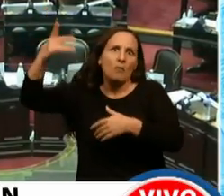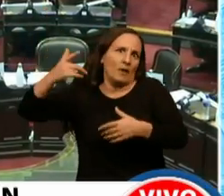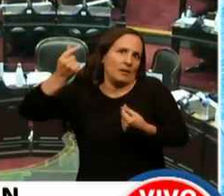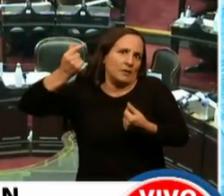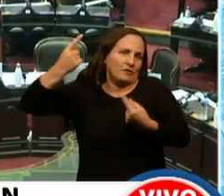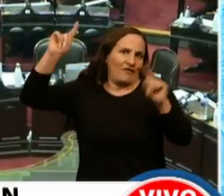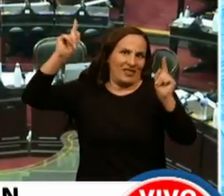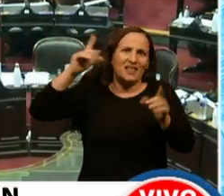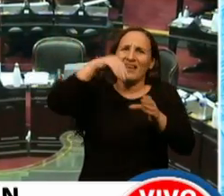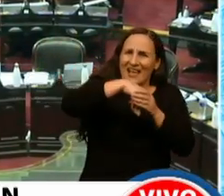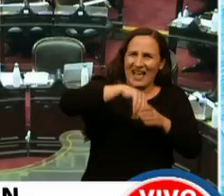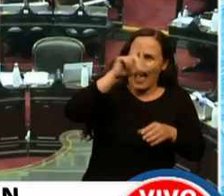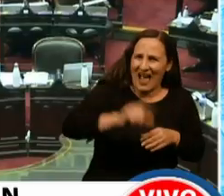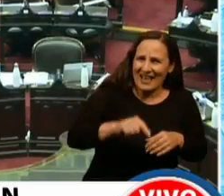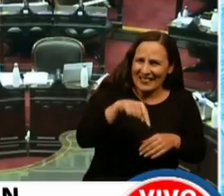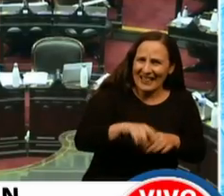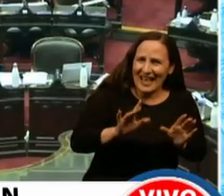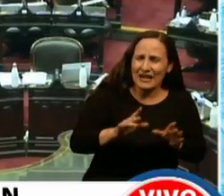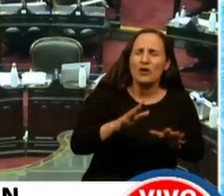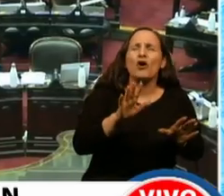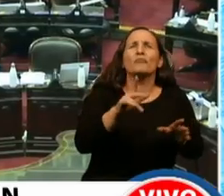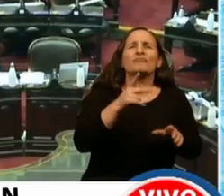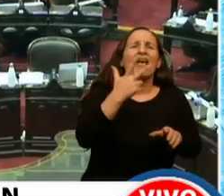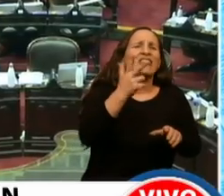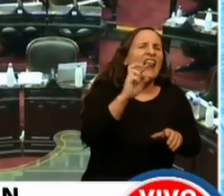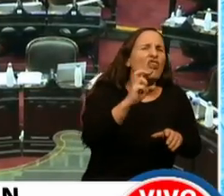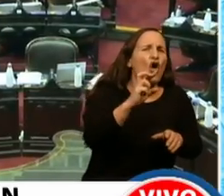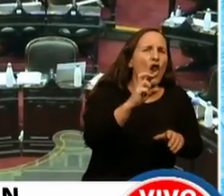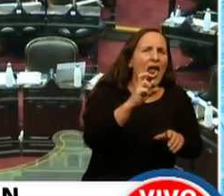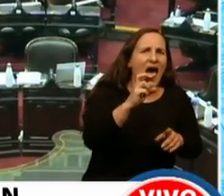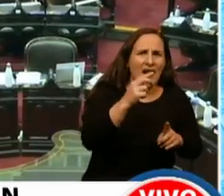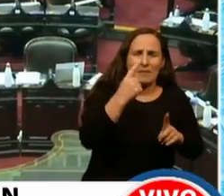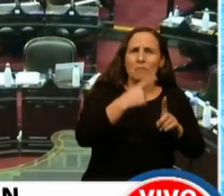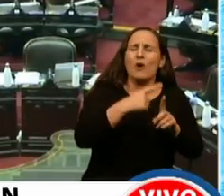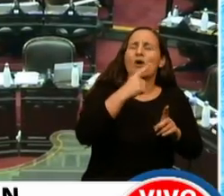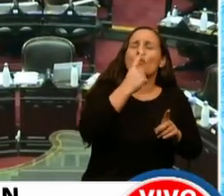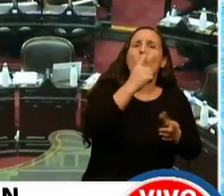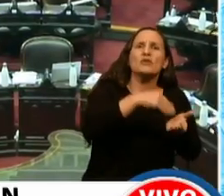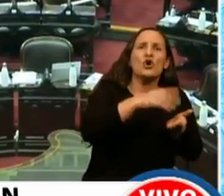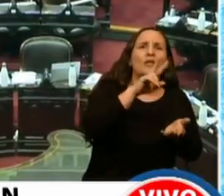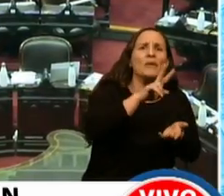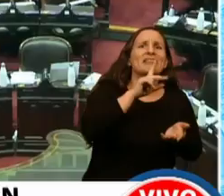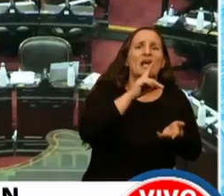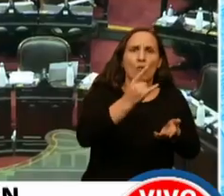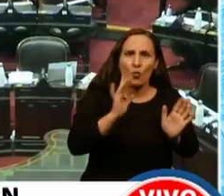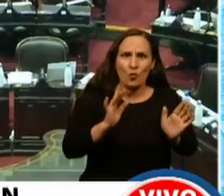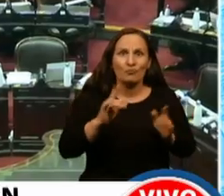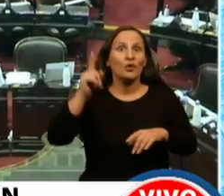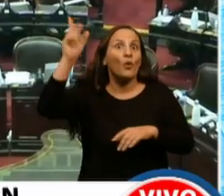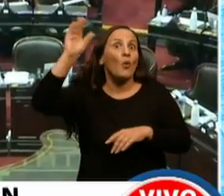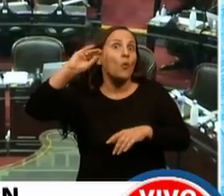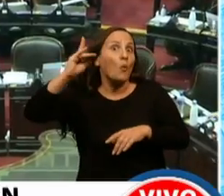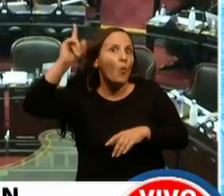interno se pagan las regalías a menos de tres dólares el millón de btu en bolivia estamos pagando 6 dólares